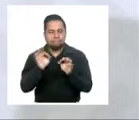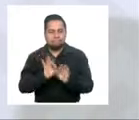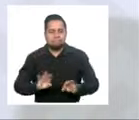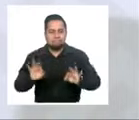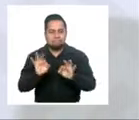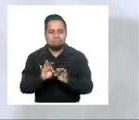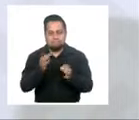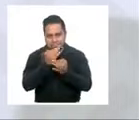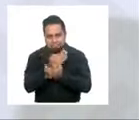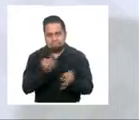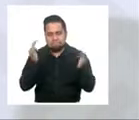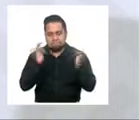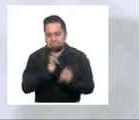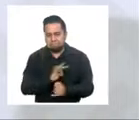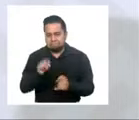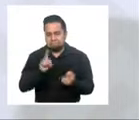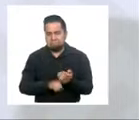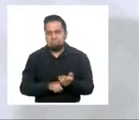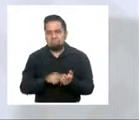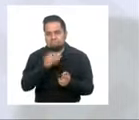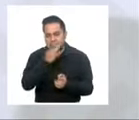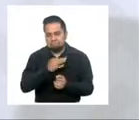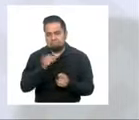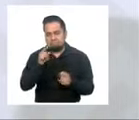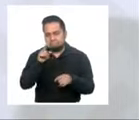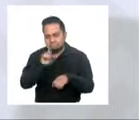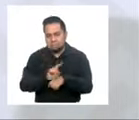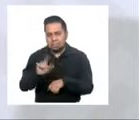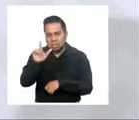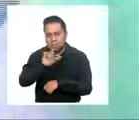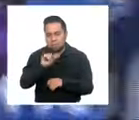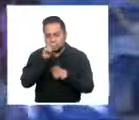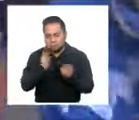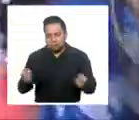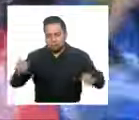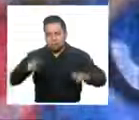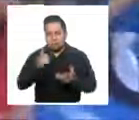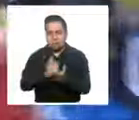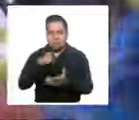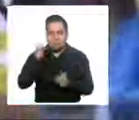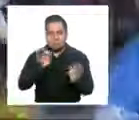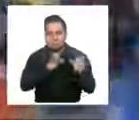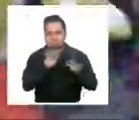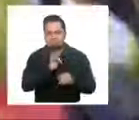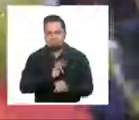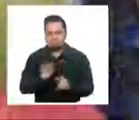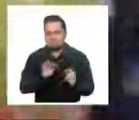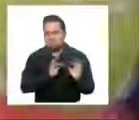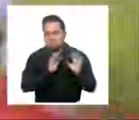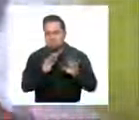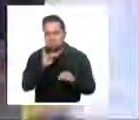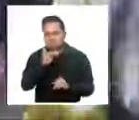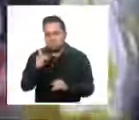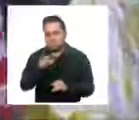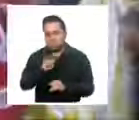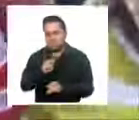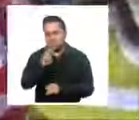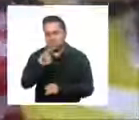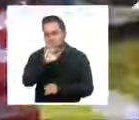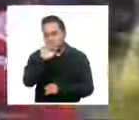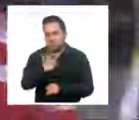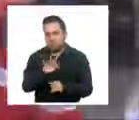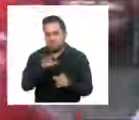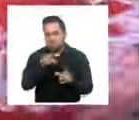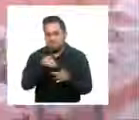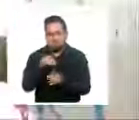importante mencionar que durante las festividades de los Lunes del Cerro, la ciudad de Oaxaca espera una ocupación hotelera del